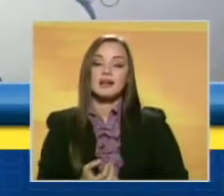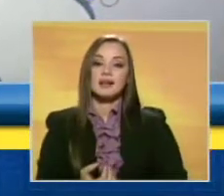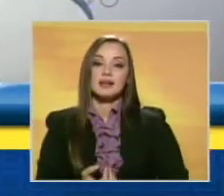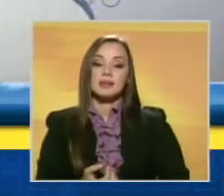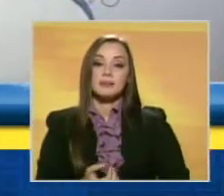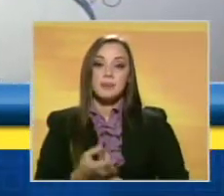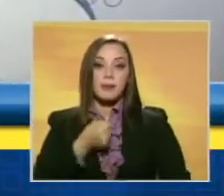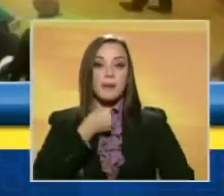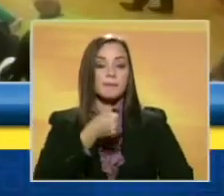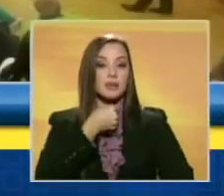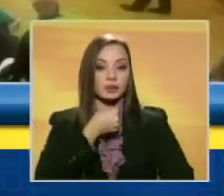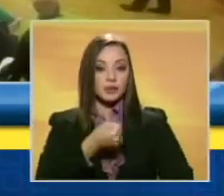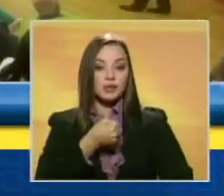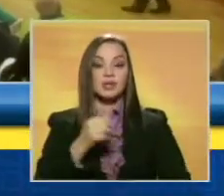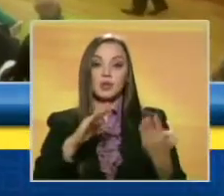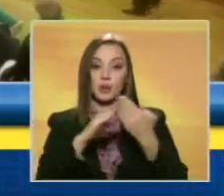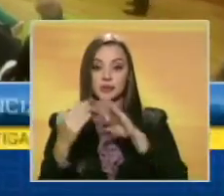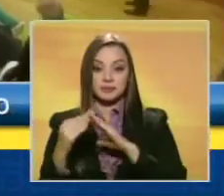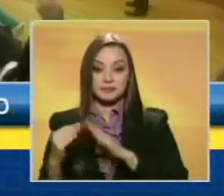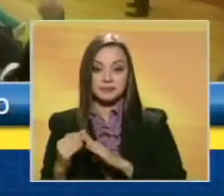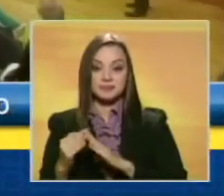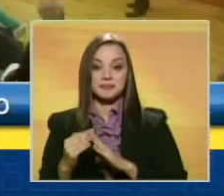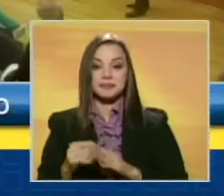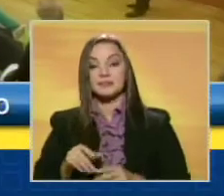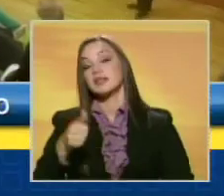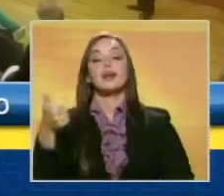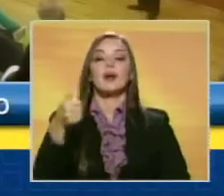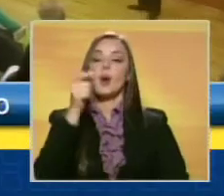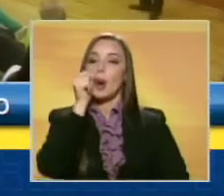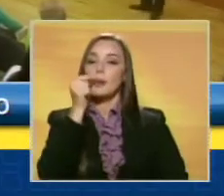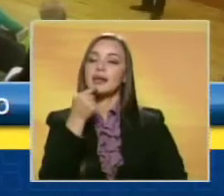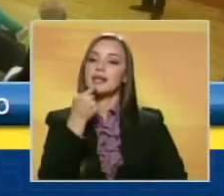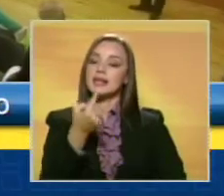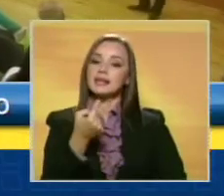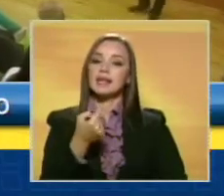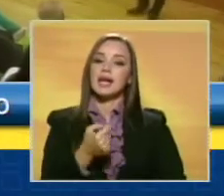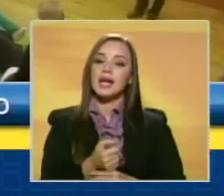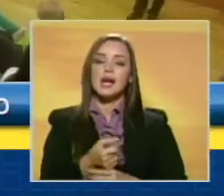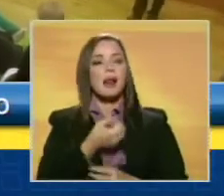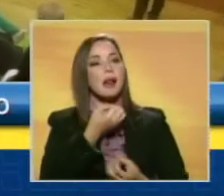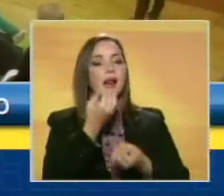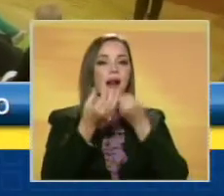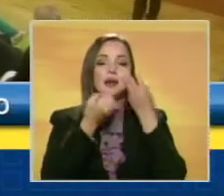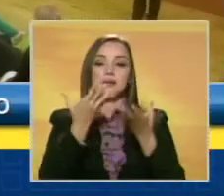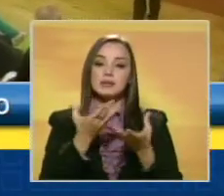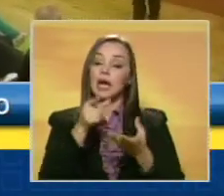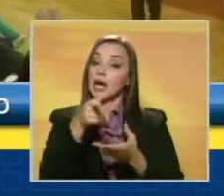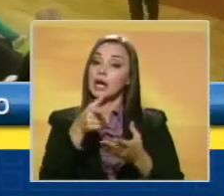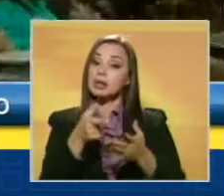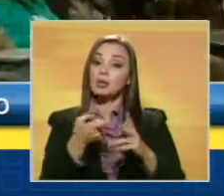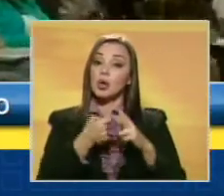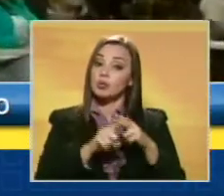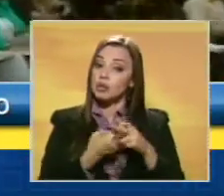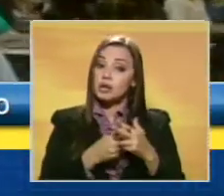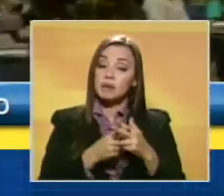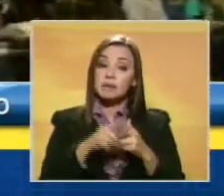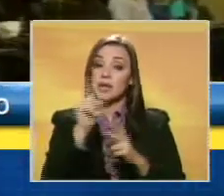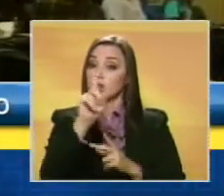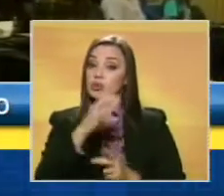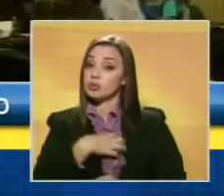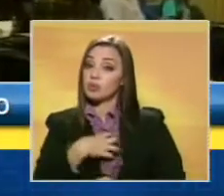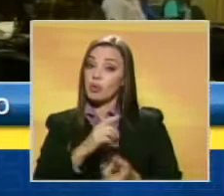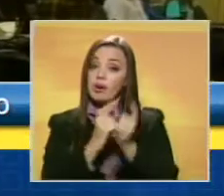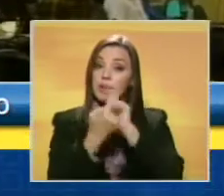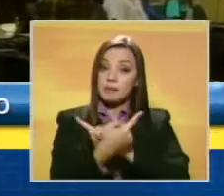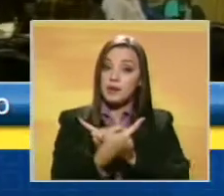como periodistas comunitarios. De la ponencia de Euclides Sotillo se concluye que el periodismo comunitario es una herramienta insustituible de la comunidad para